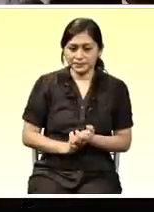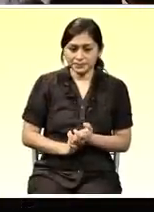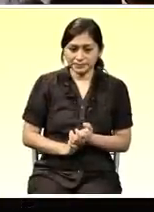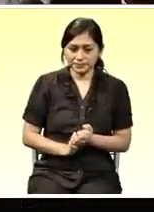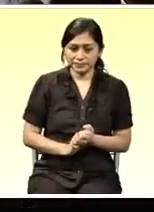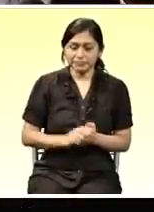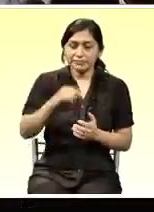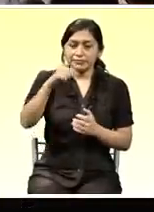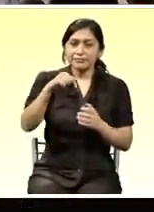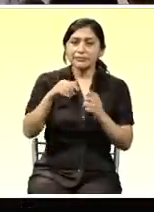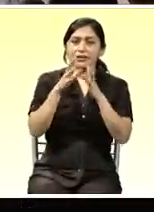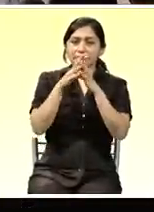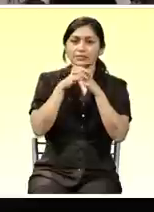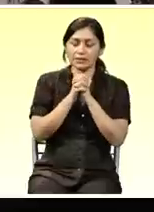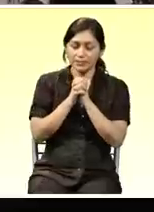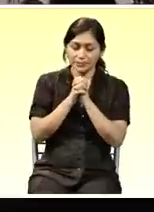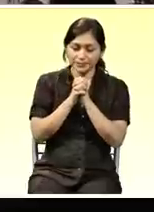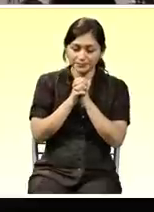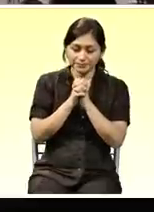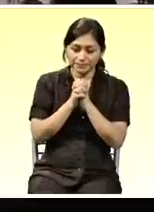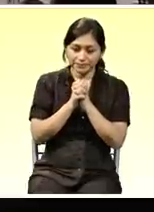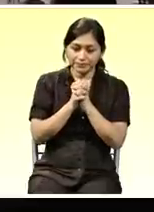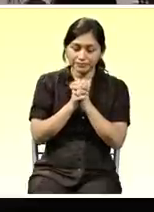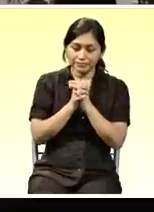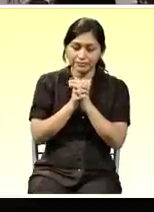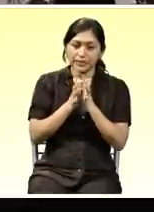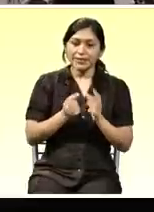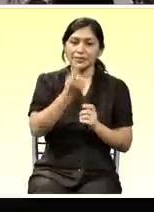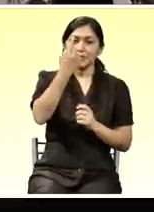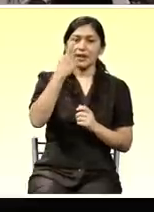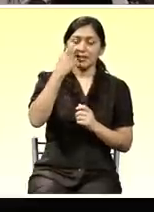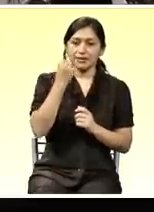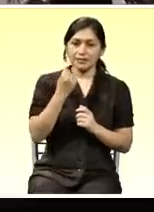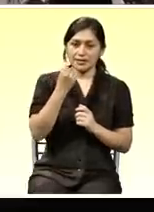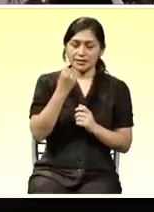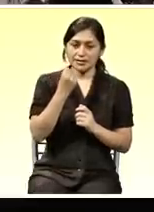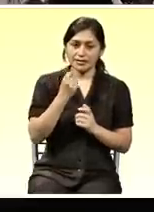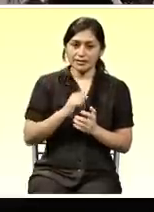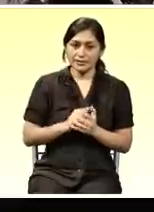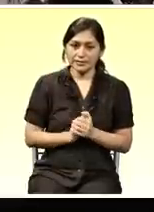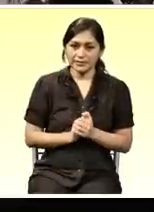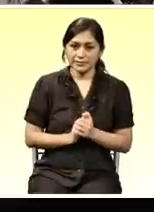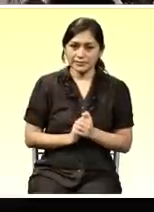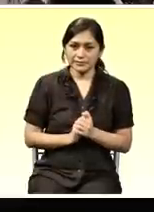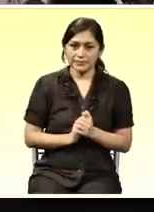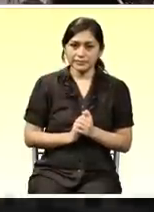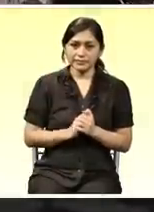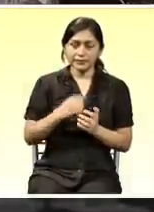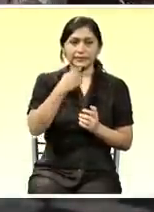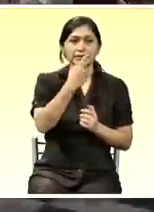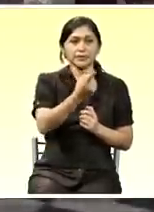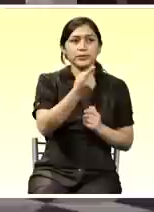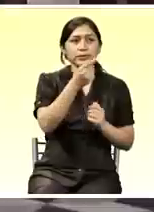Recemos ahora la oración que corresponde al primer día de la novena. Nos dirigimos al